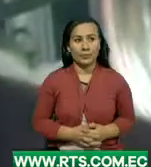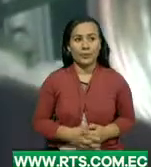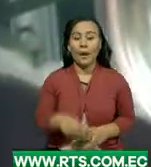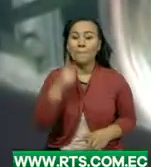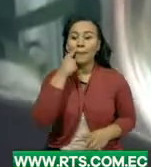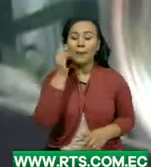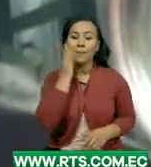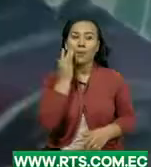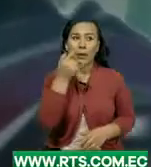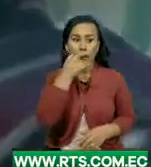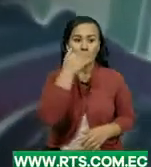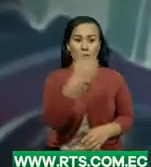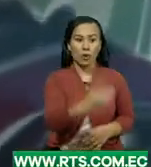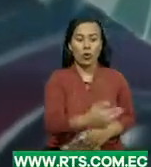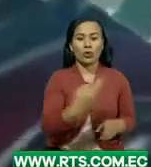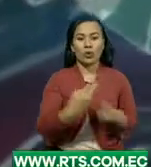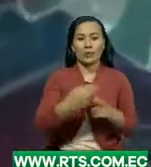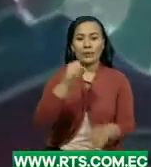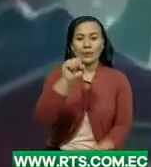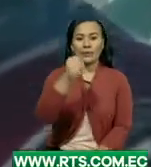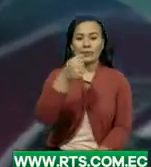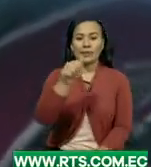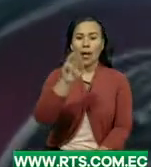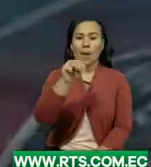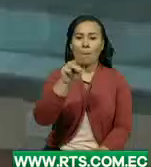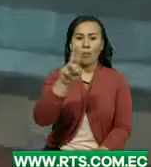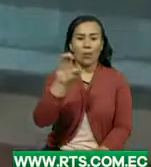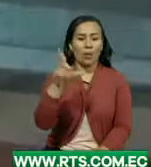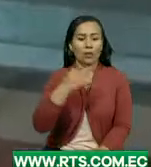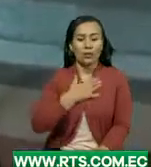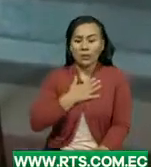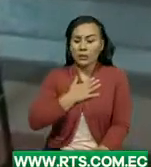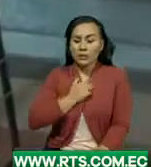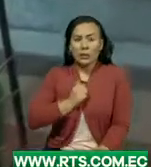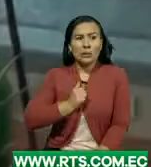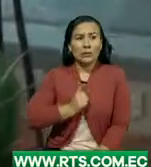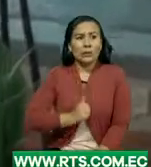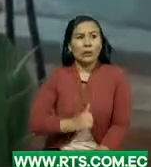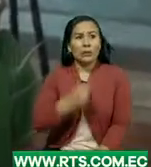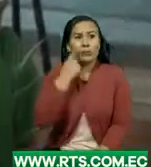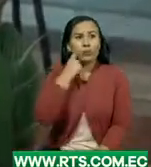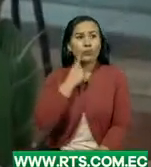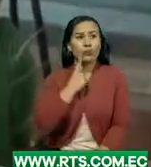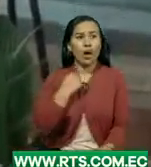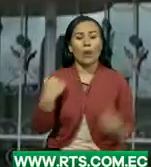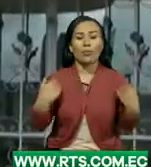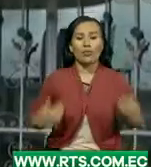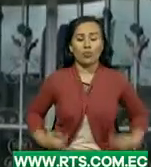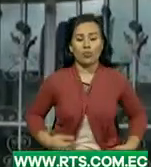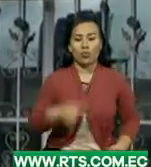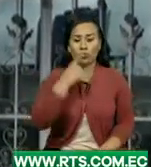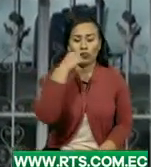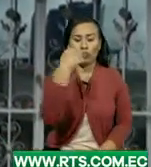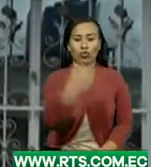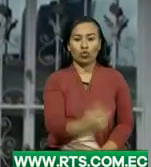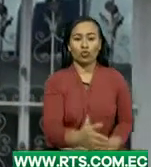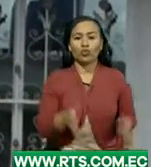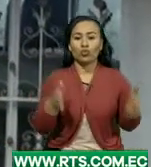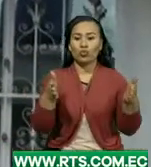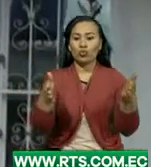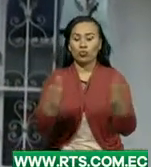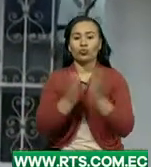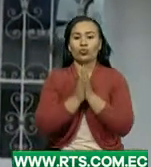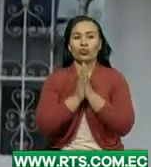Los padres de Samuelito no encontraban resignación. Solamente les quedó el velar su pequeño cuerpo dentro de la iglesia